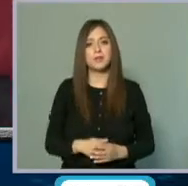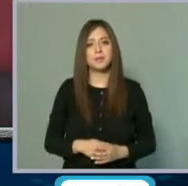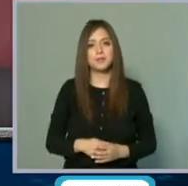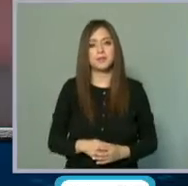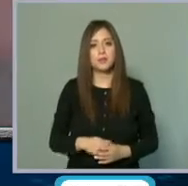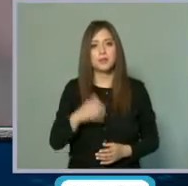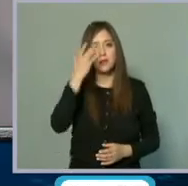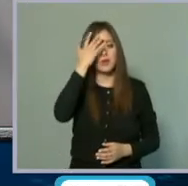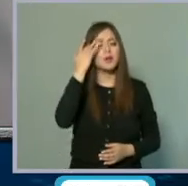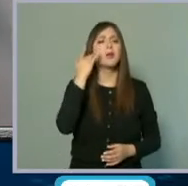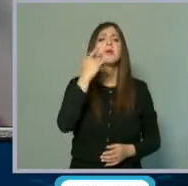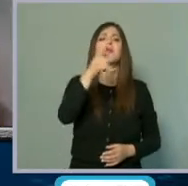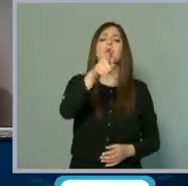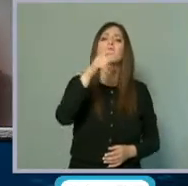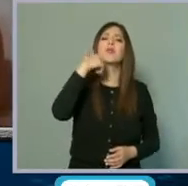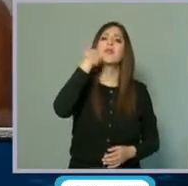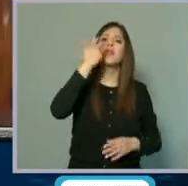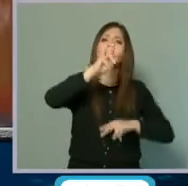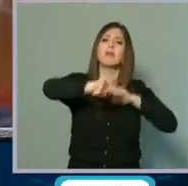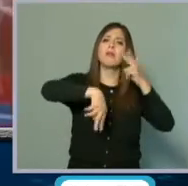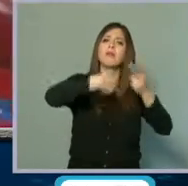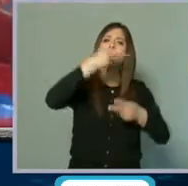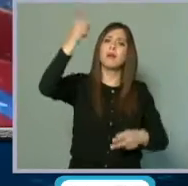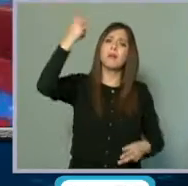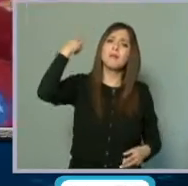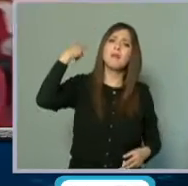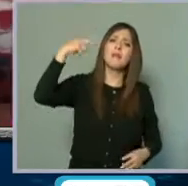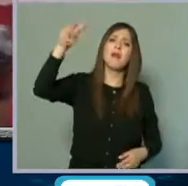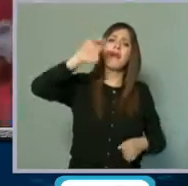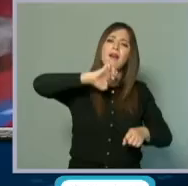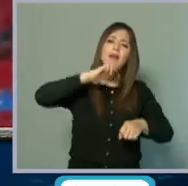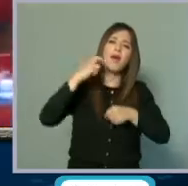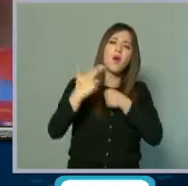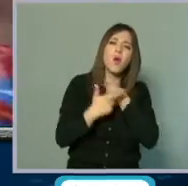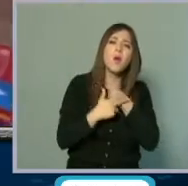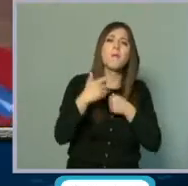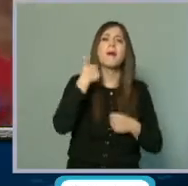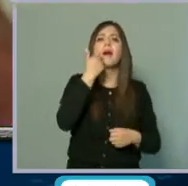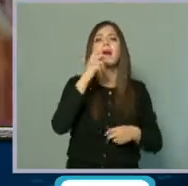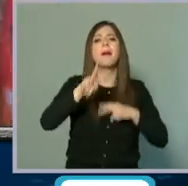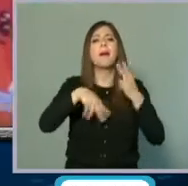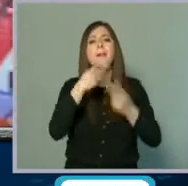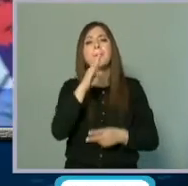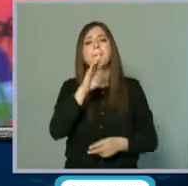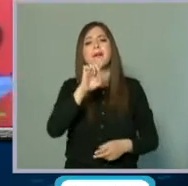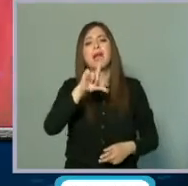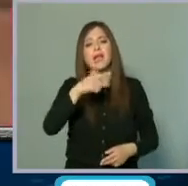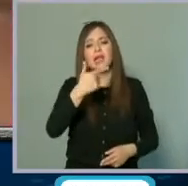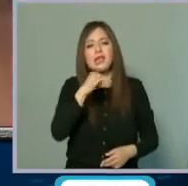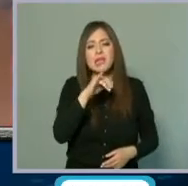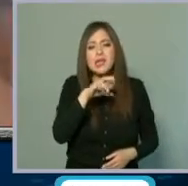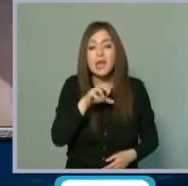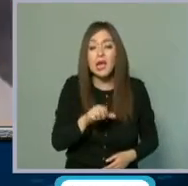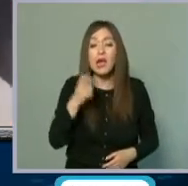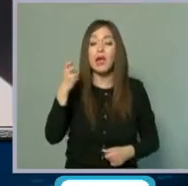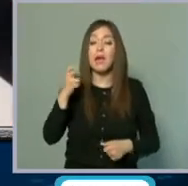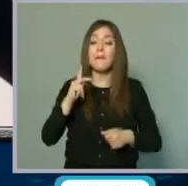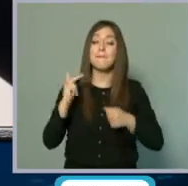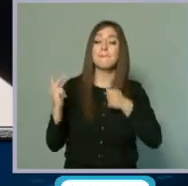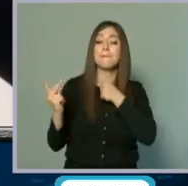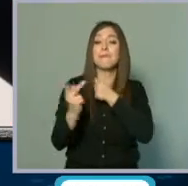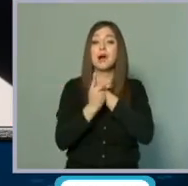por ejemplo, tiene la oportunidad de viajar a Europa y dice, no, pues es que voy a ir a Bélgica, a estos países que son,